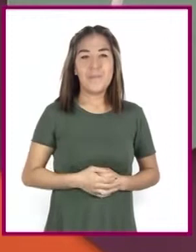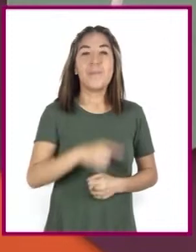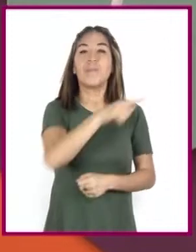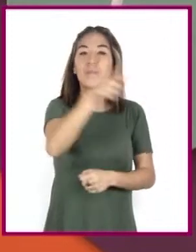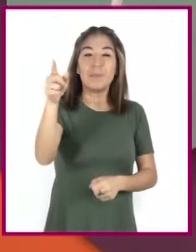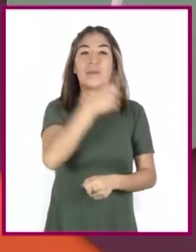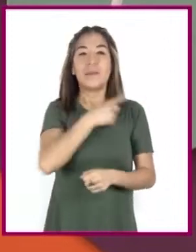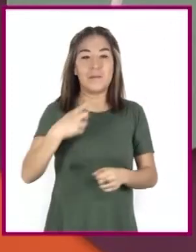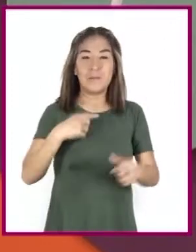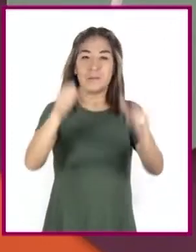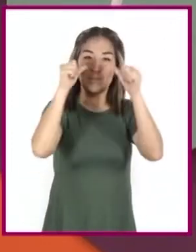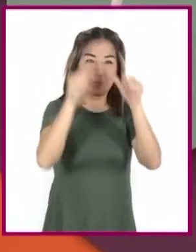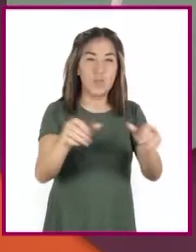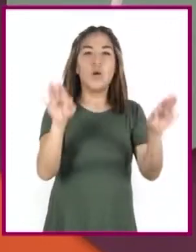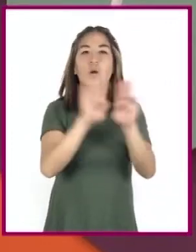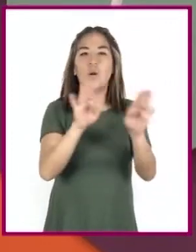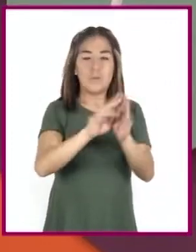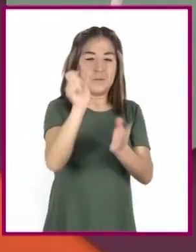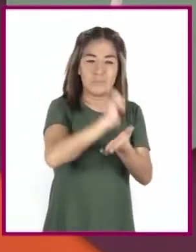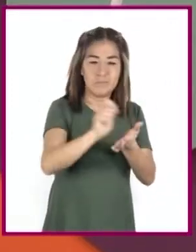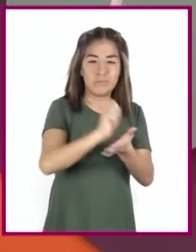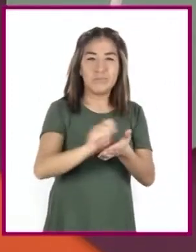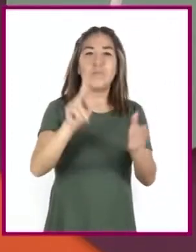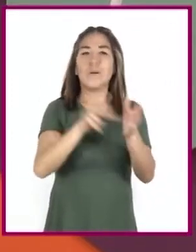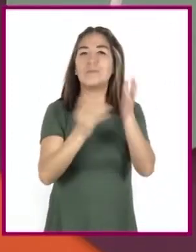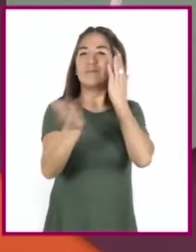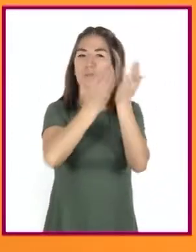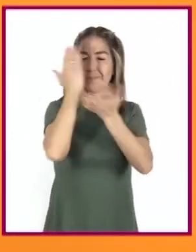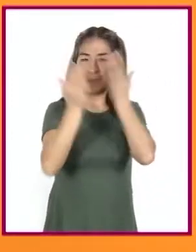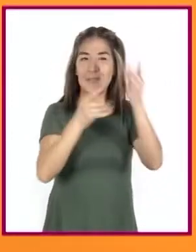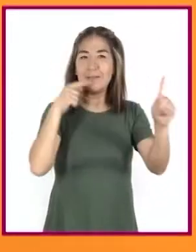para comprobar y repasar sus aprendizajes esperados.